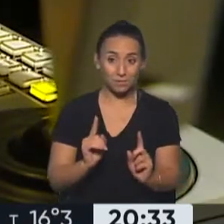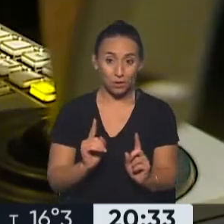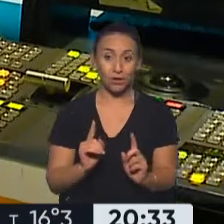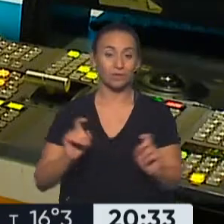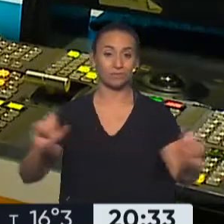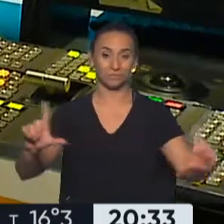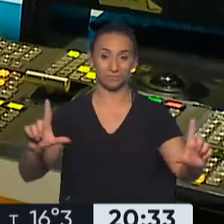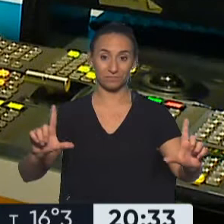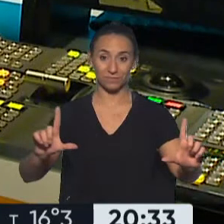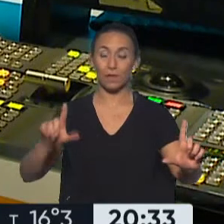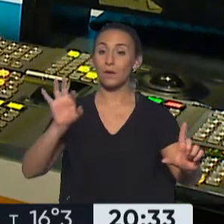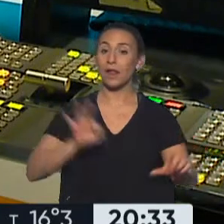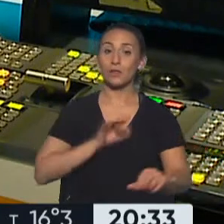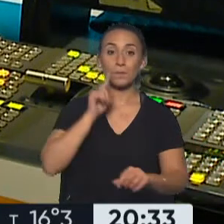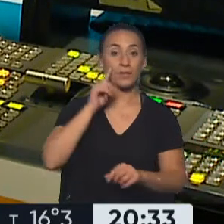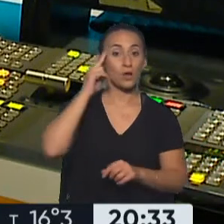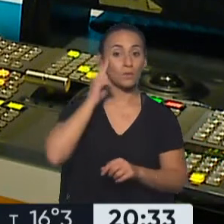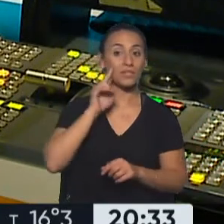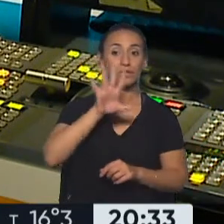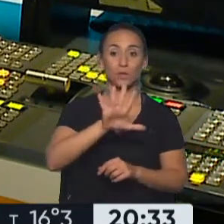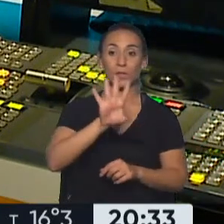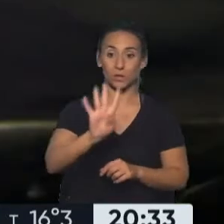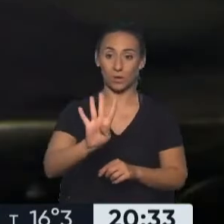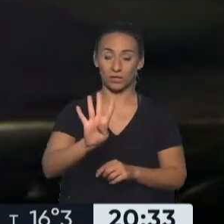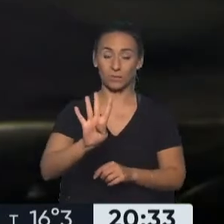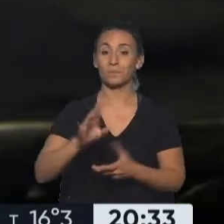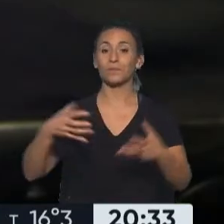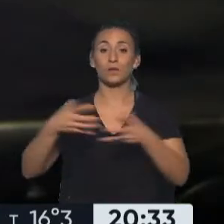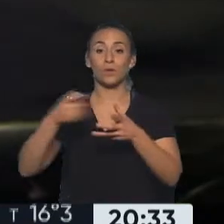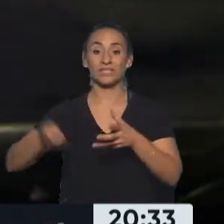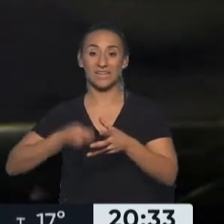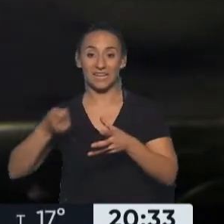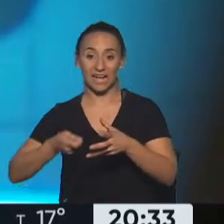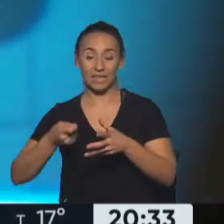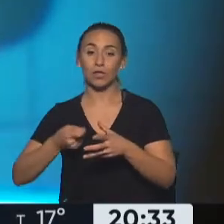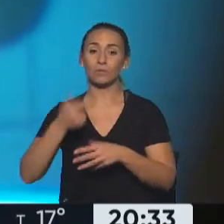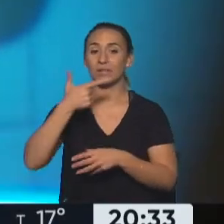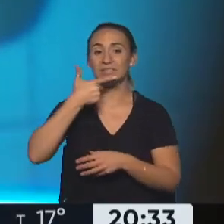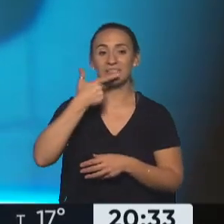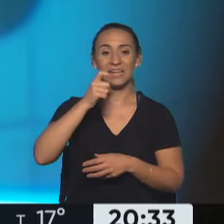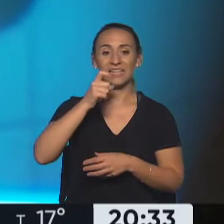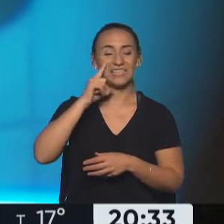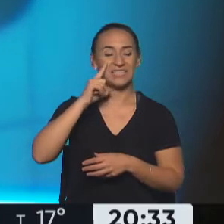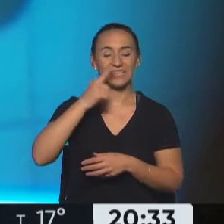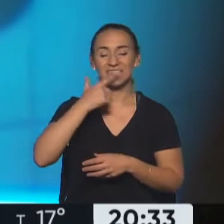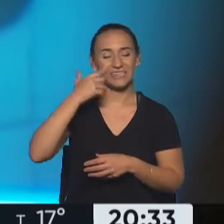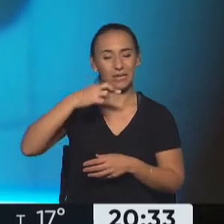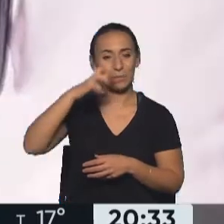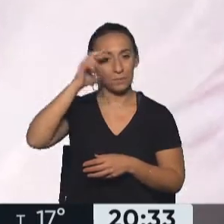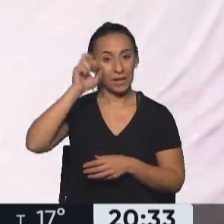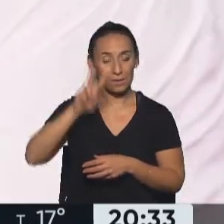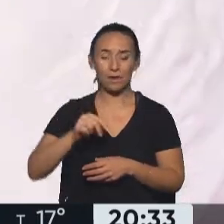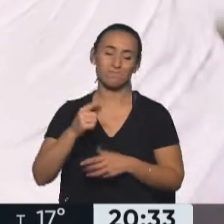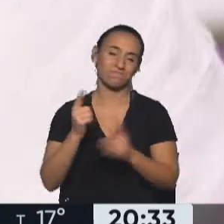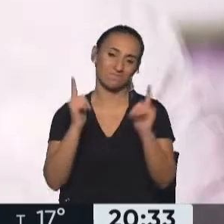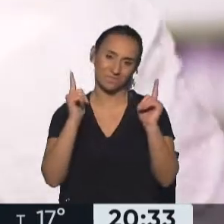canal, pero en 1954. Desde el Sindicato de Prensa de Buenos Aires, CIPREVA, celebraron la unidad entre las